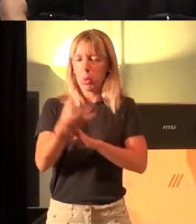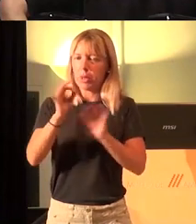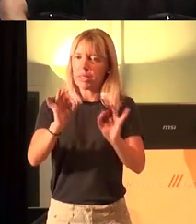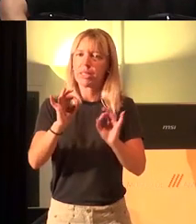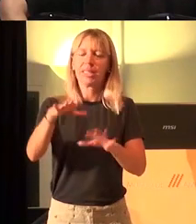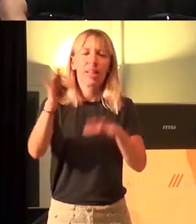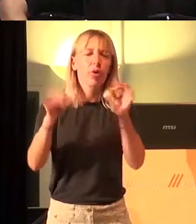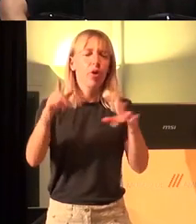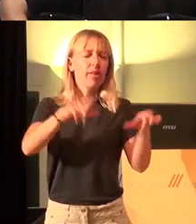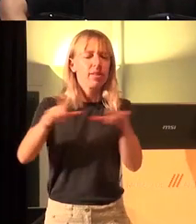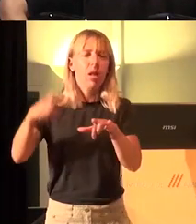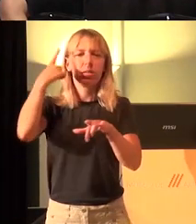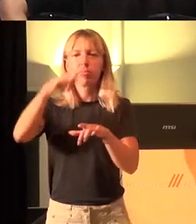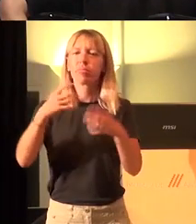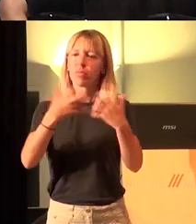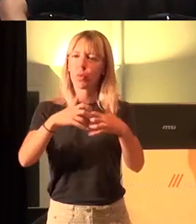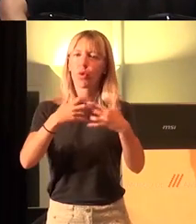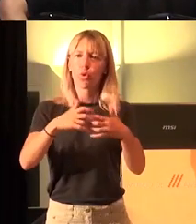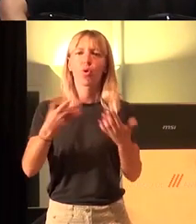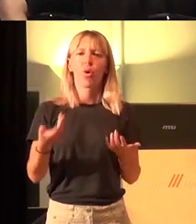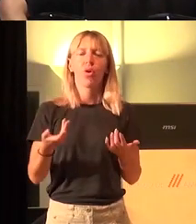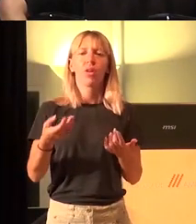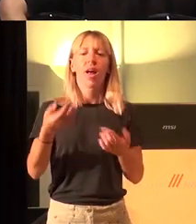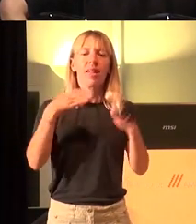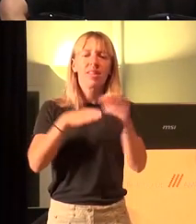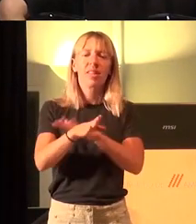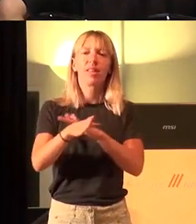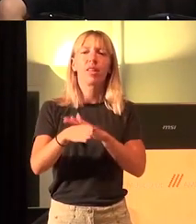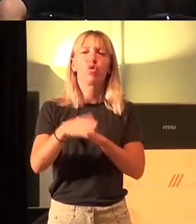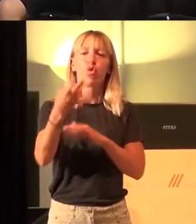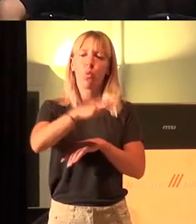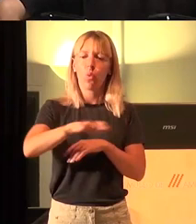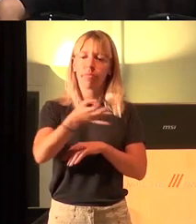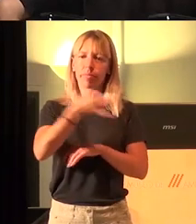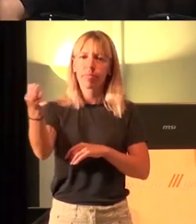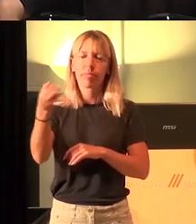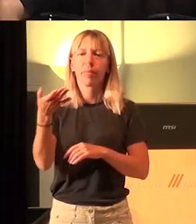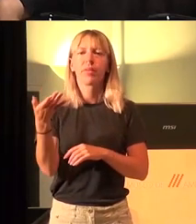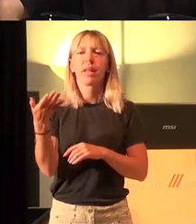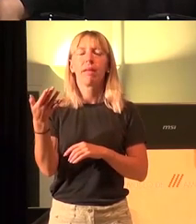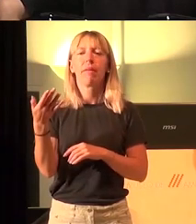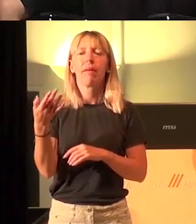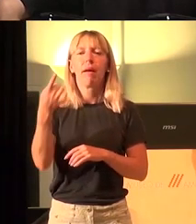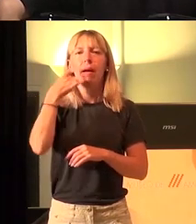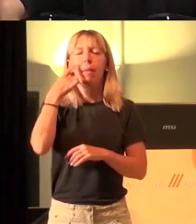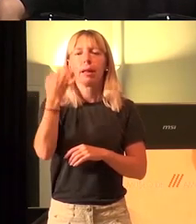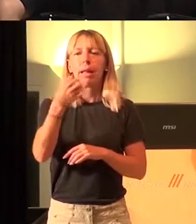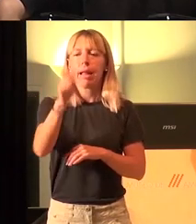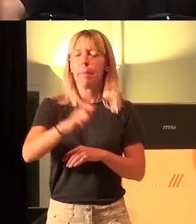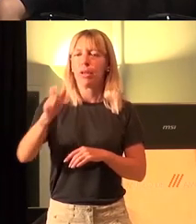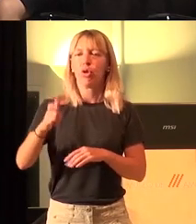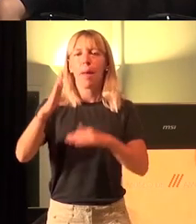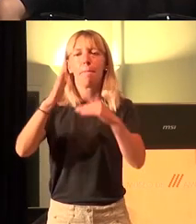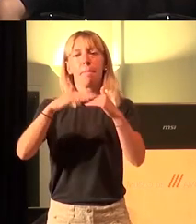seleccionar aquellas salas que sepas que funciona, que el acceso está en un lugar adecuado, que vamos a ver, que el personal tiene